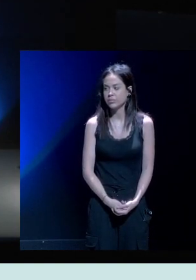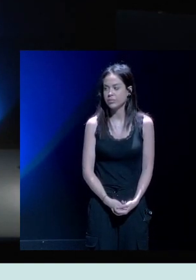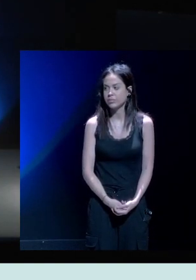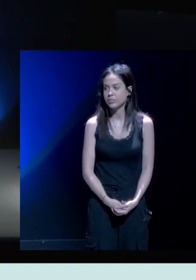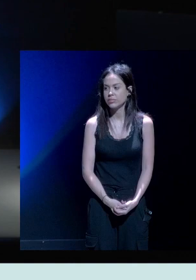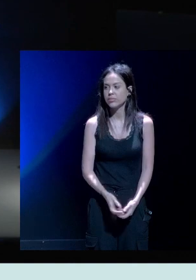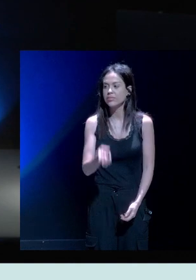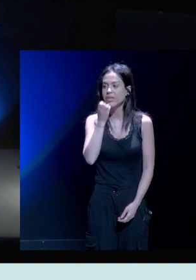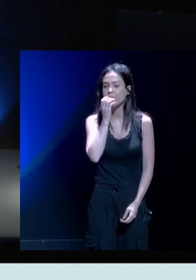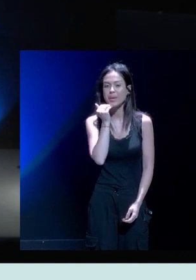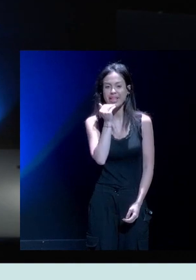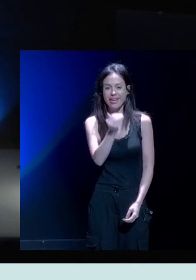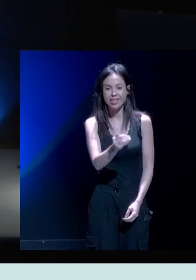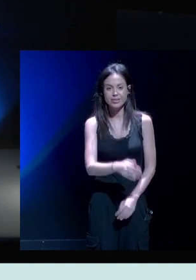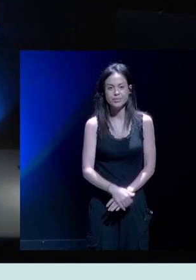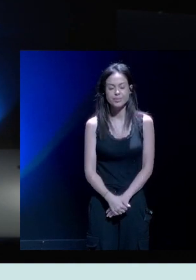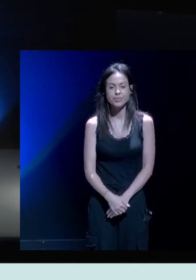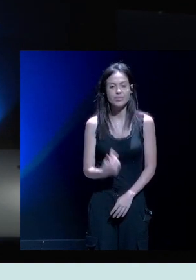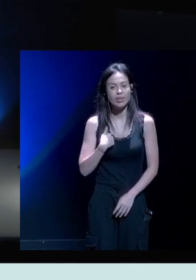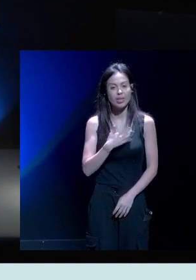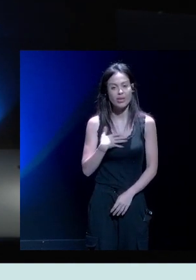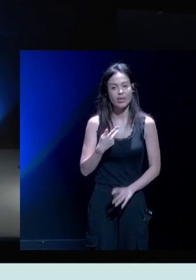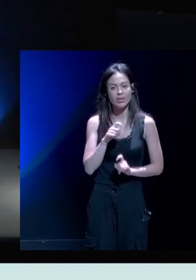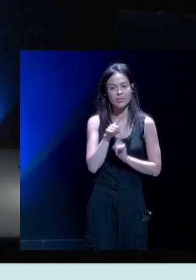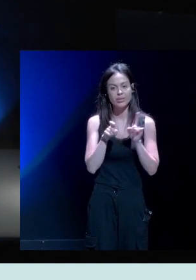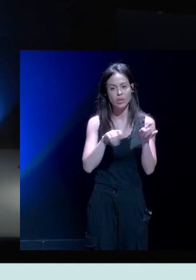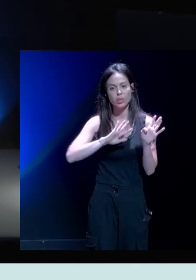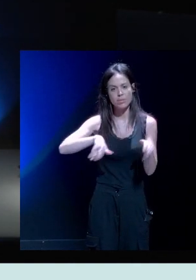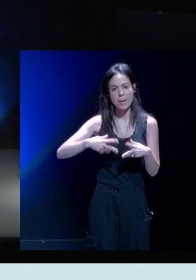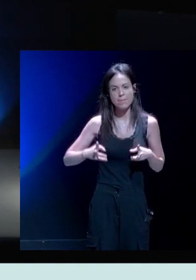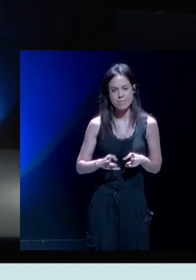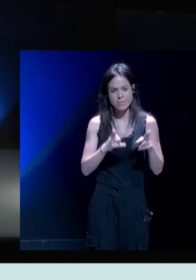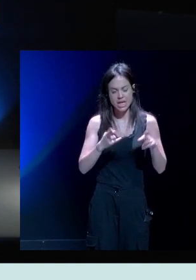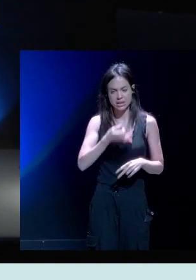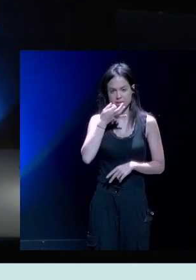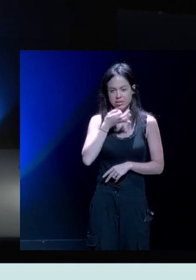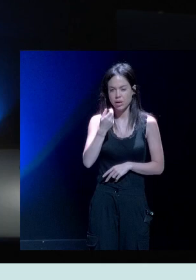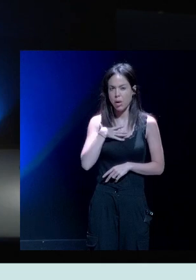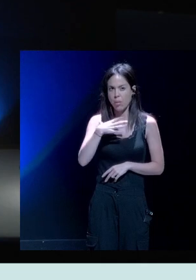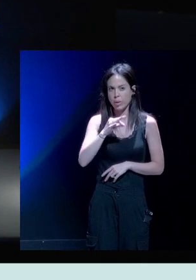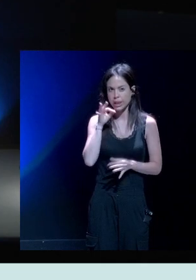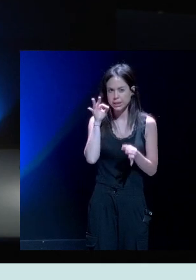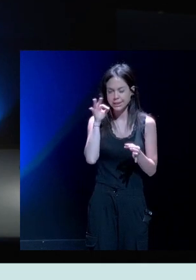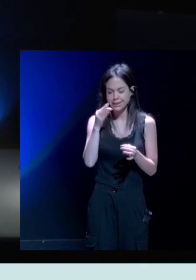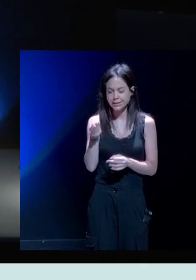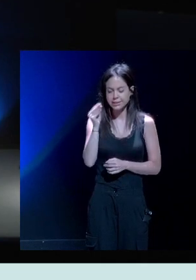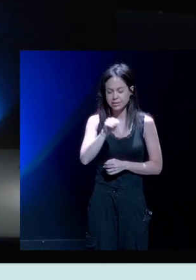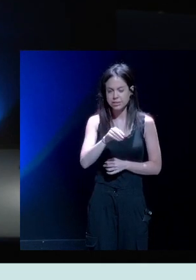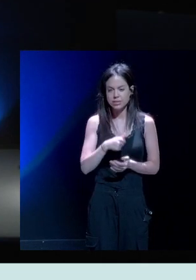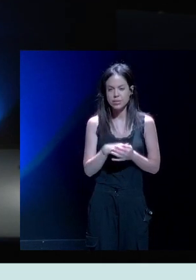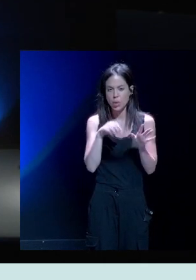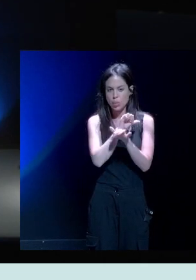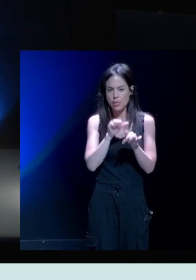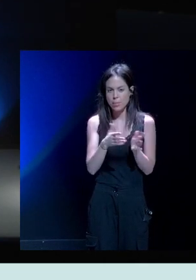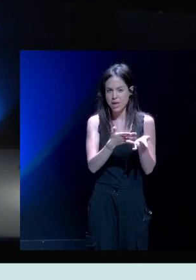Muy bien, muchas gracias. Yo quería preguntar sobre la última parte de la intervención, si podría detallar un poco el modelo de